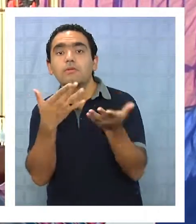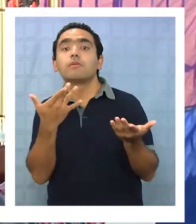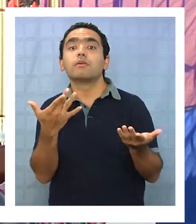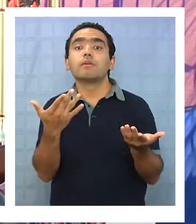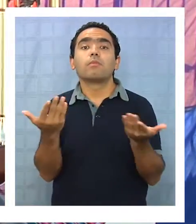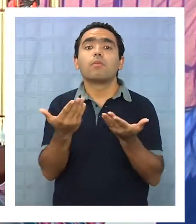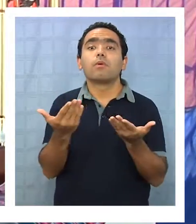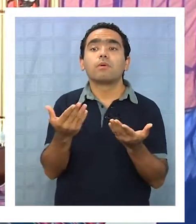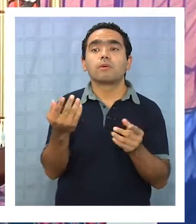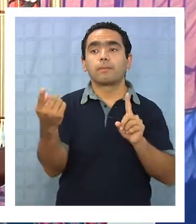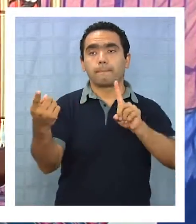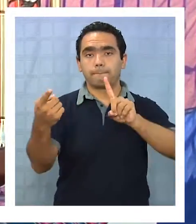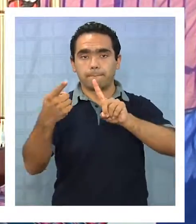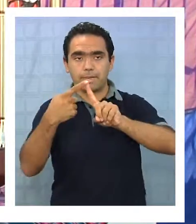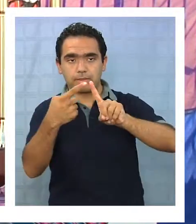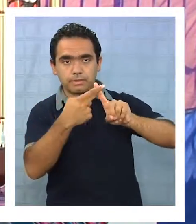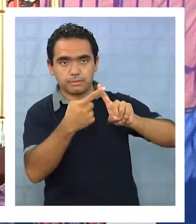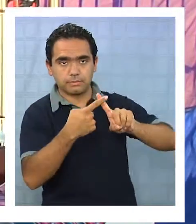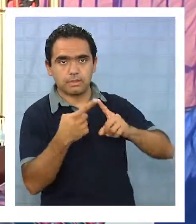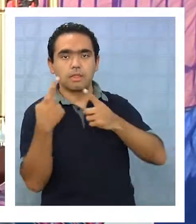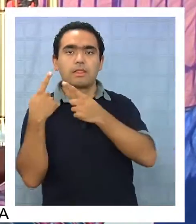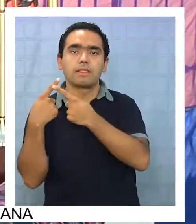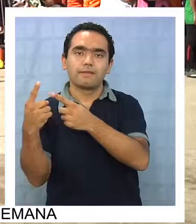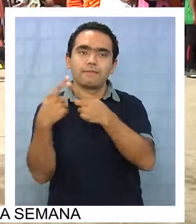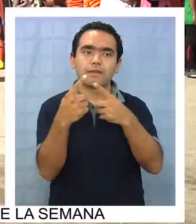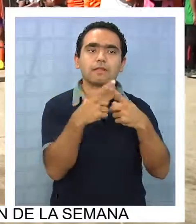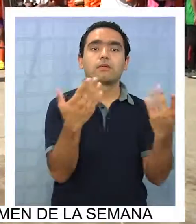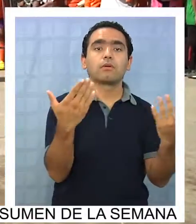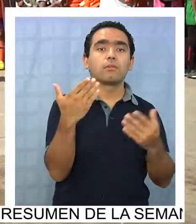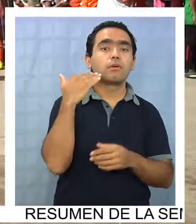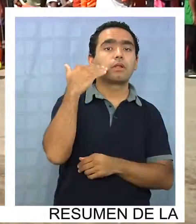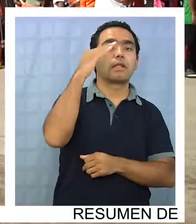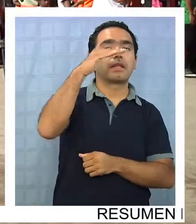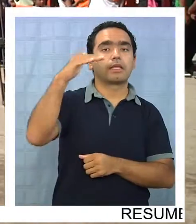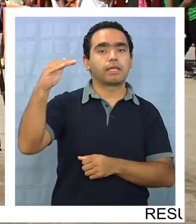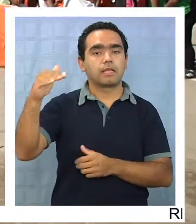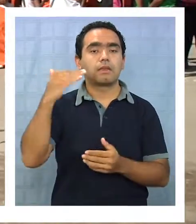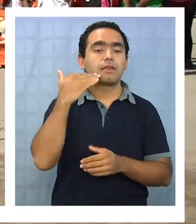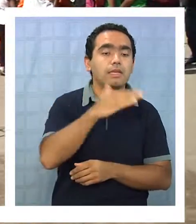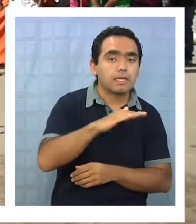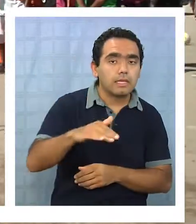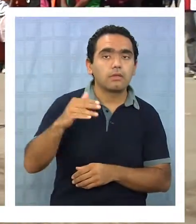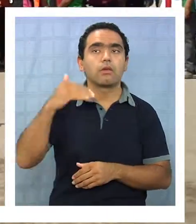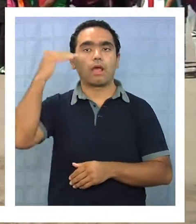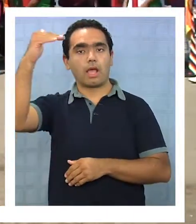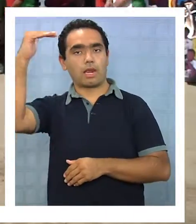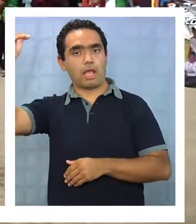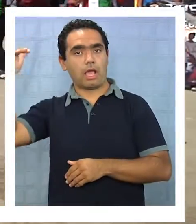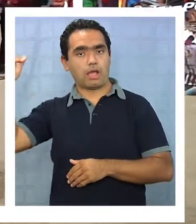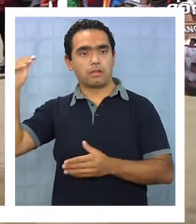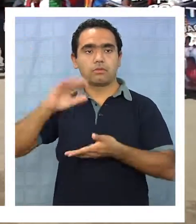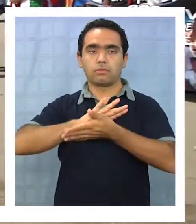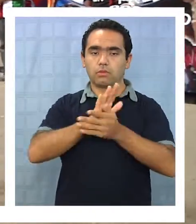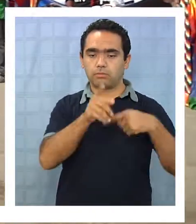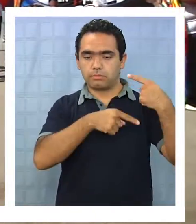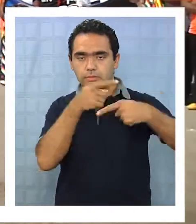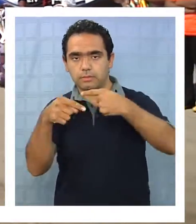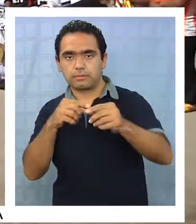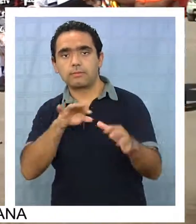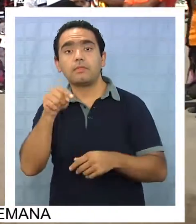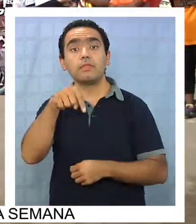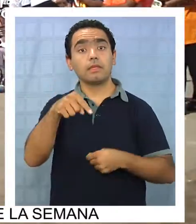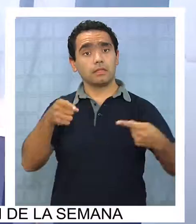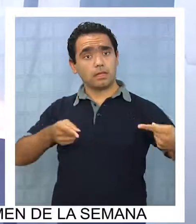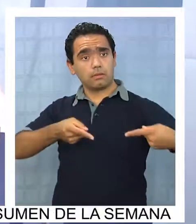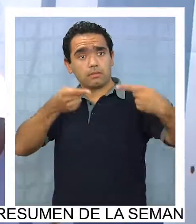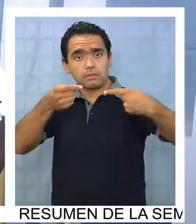participación de distintas generaciones. Para la Asociación Deportiva Sumana Tiri, este campeonato se convierte